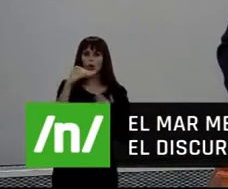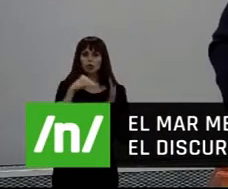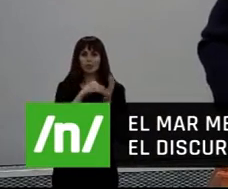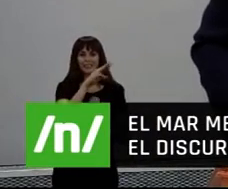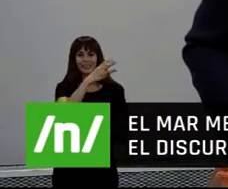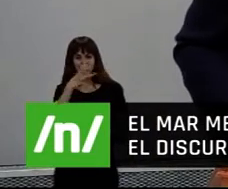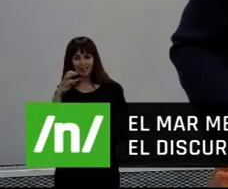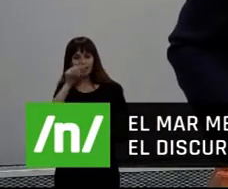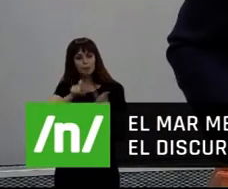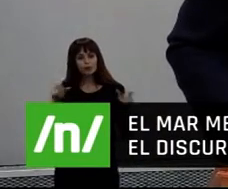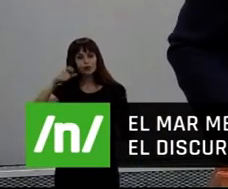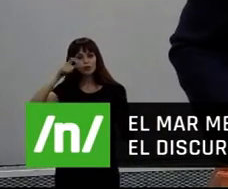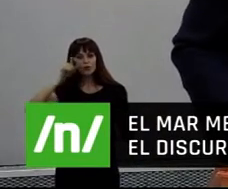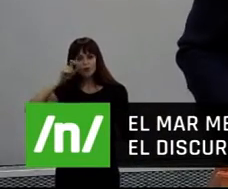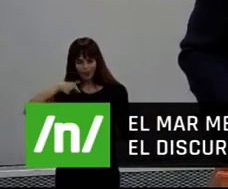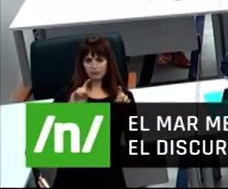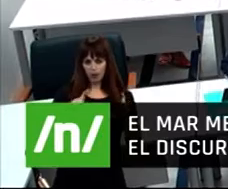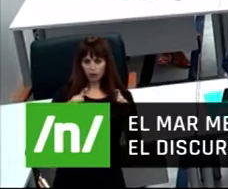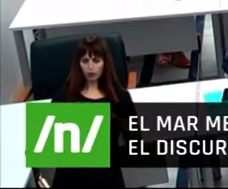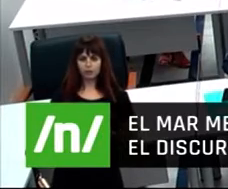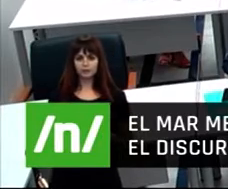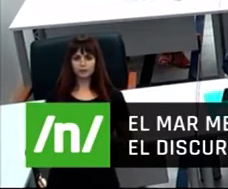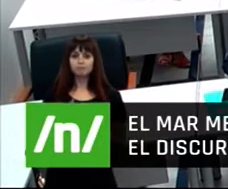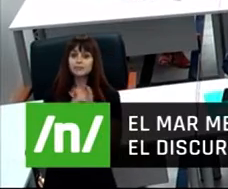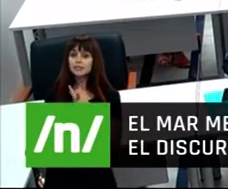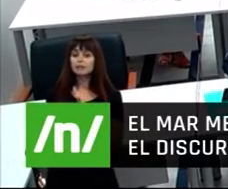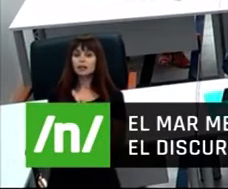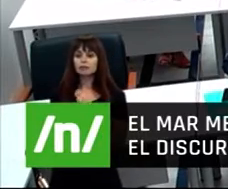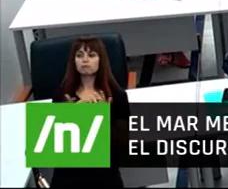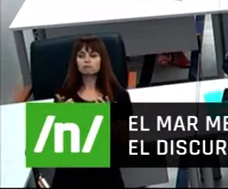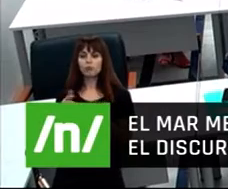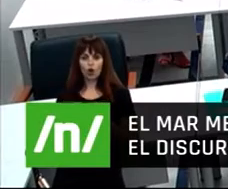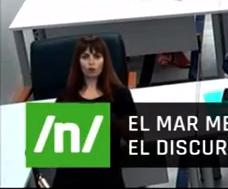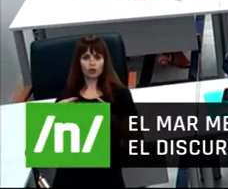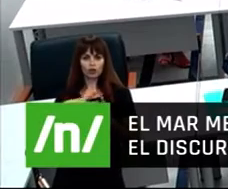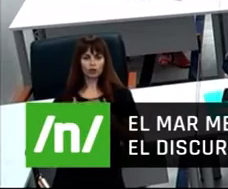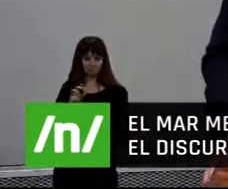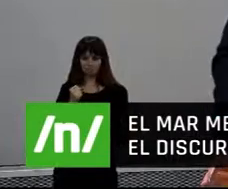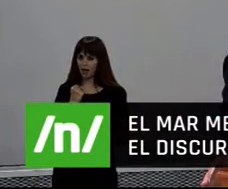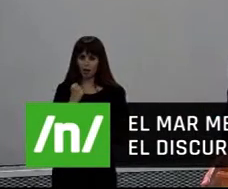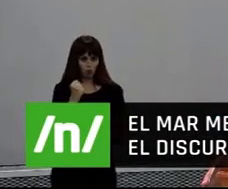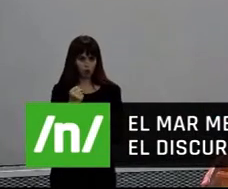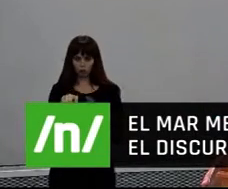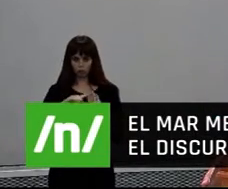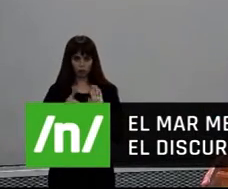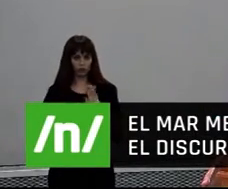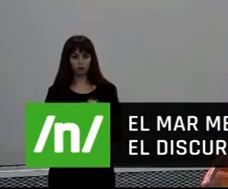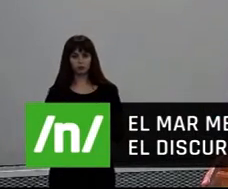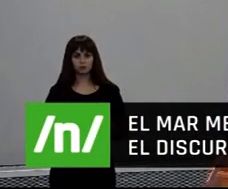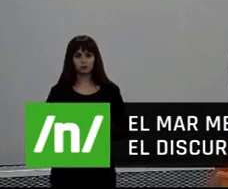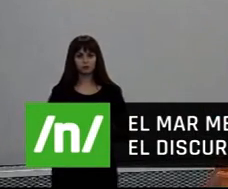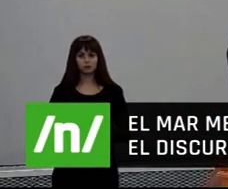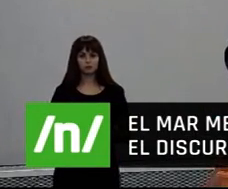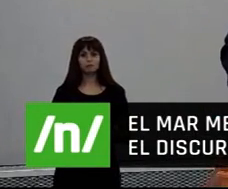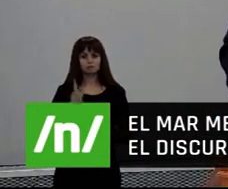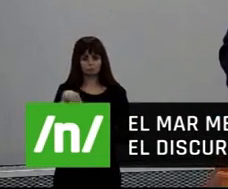currículos educativos de la comunidad contendrán aquellos contenidos fundamentales que la LOMLOE ha excluido. Otro de los pilares